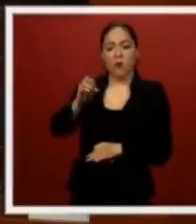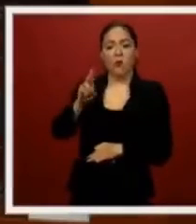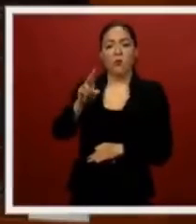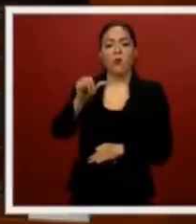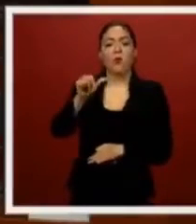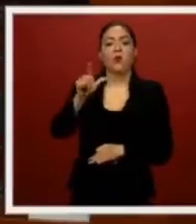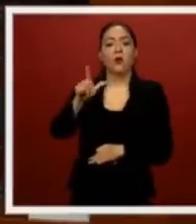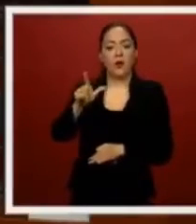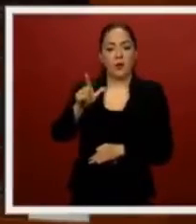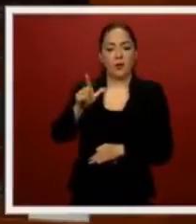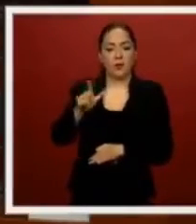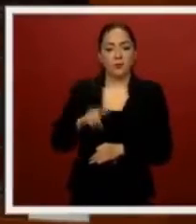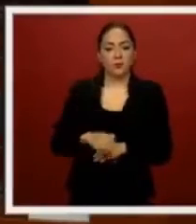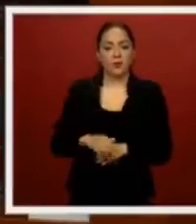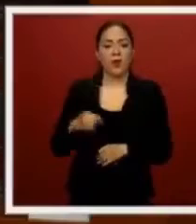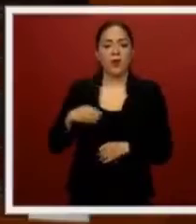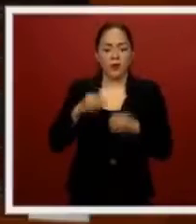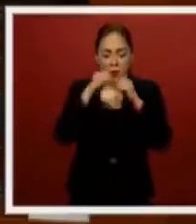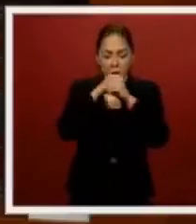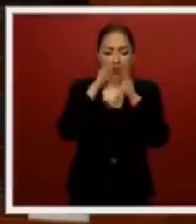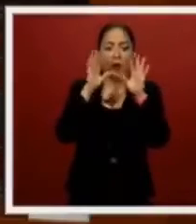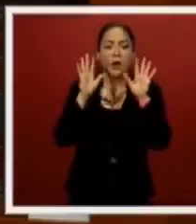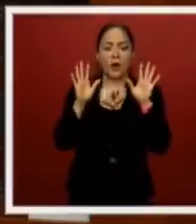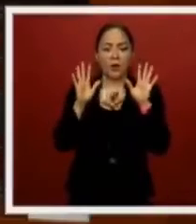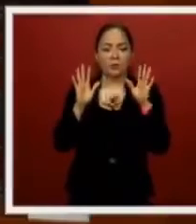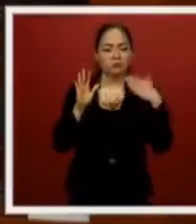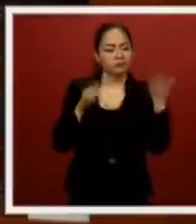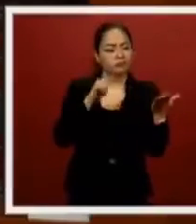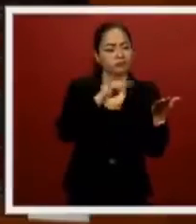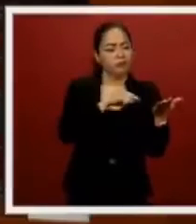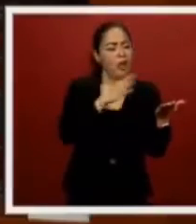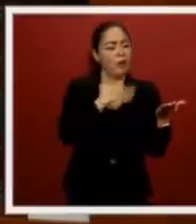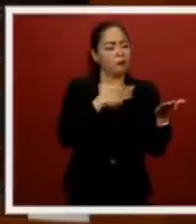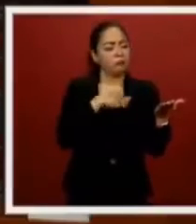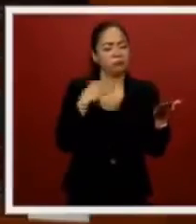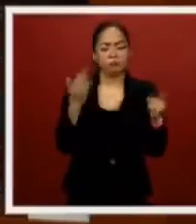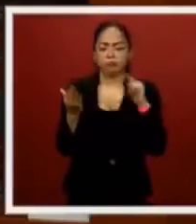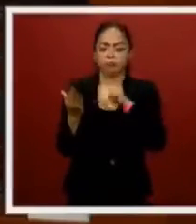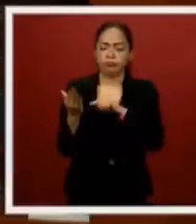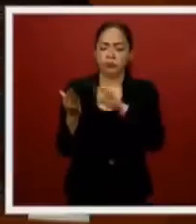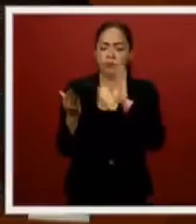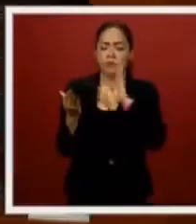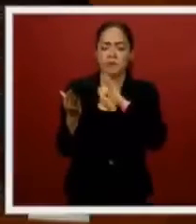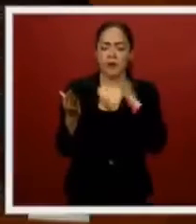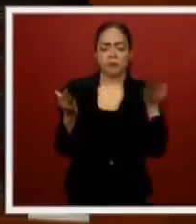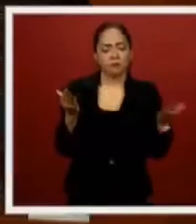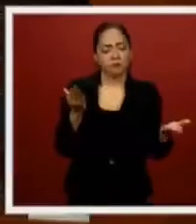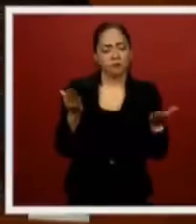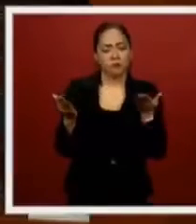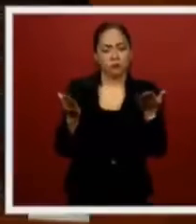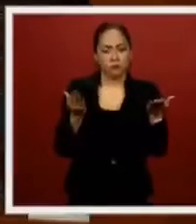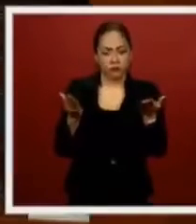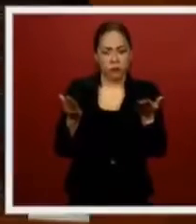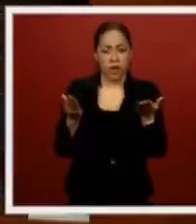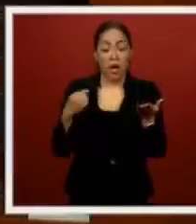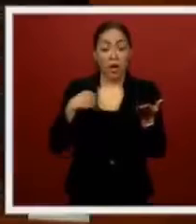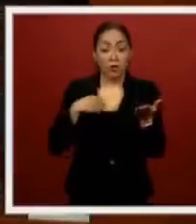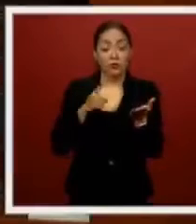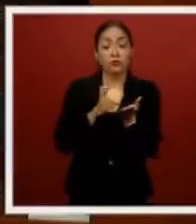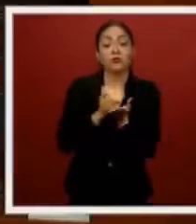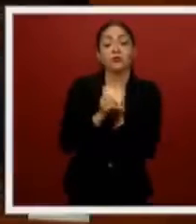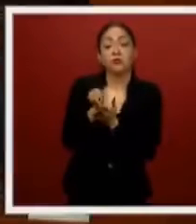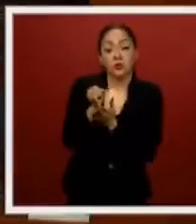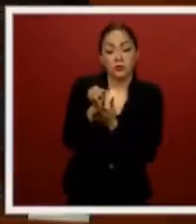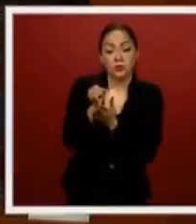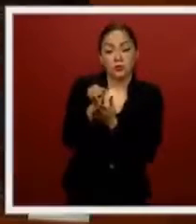tener una claridad de qué es bueno, qué es malo, tanto para mí como para los demás. Cuando se pierde esa brújula, es